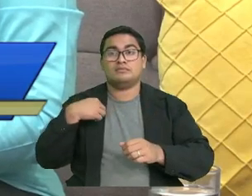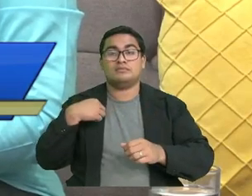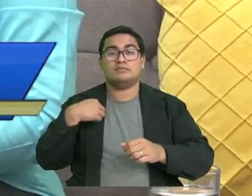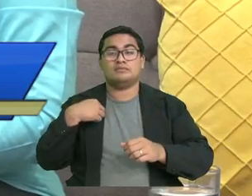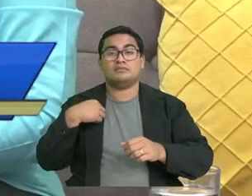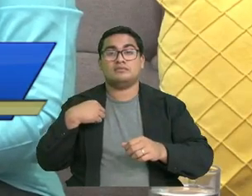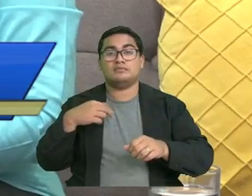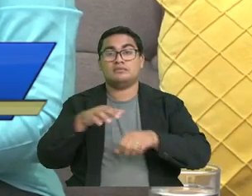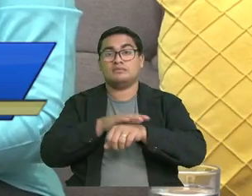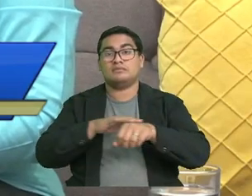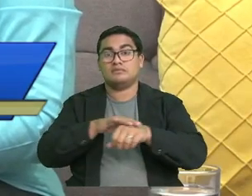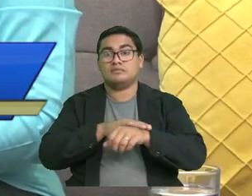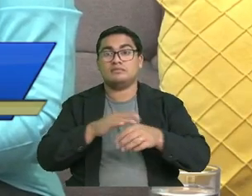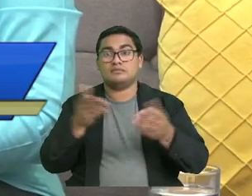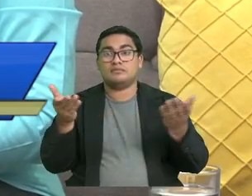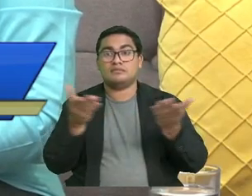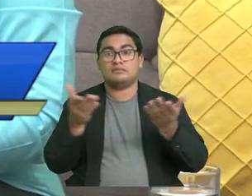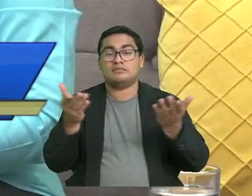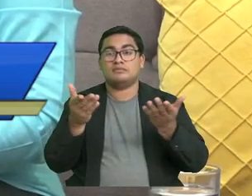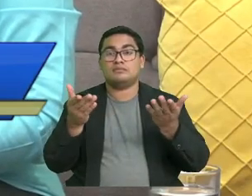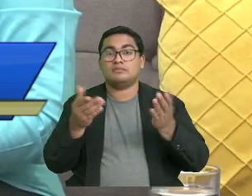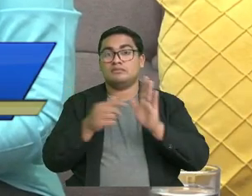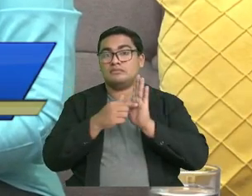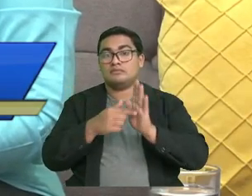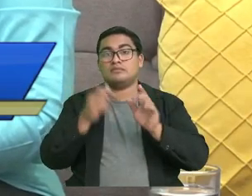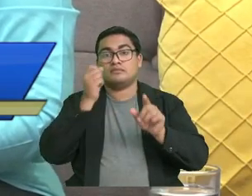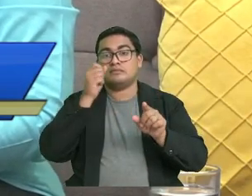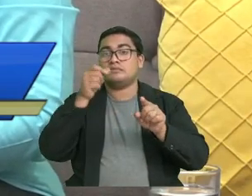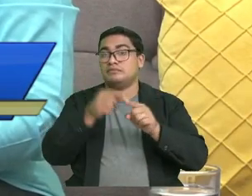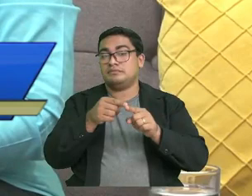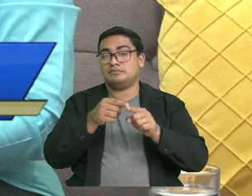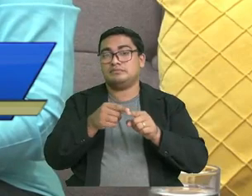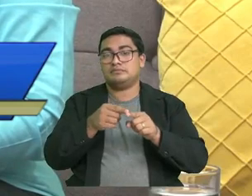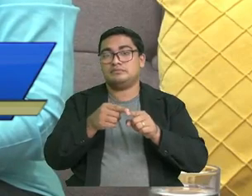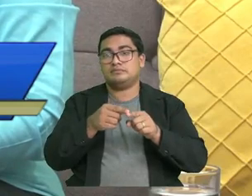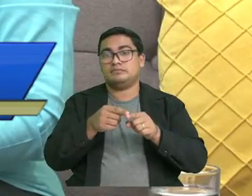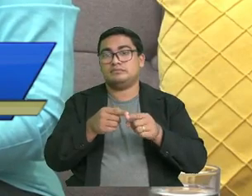permite darnos cuenta, ¿verdad? Porque ese es el propósito también